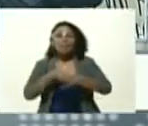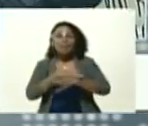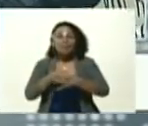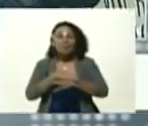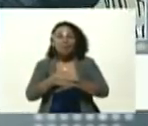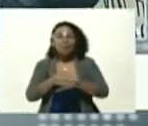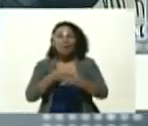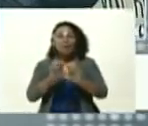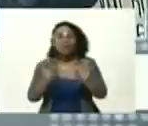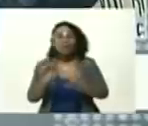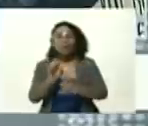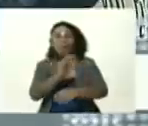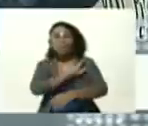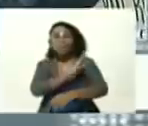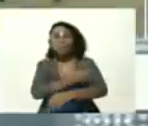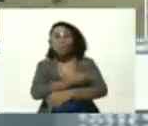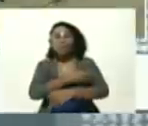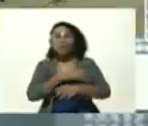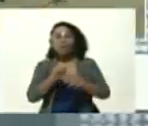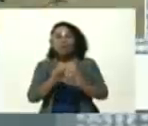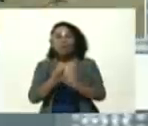Faría, adelante,